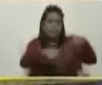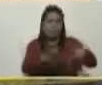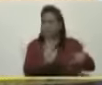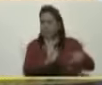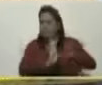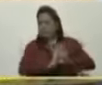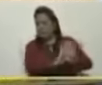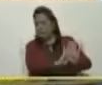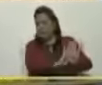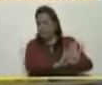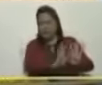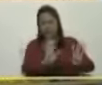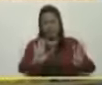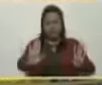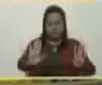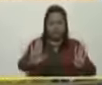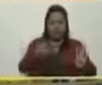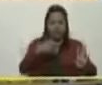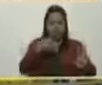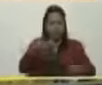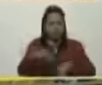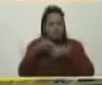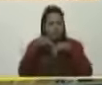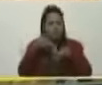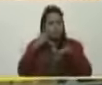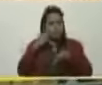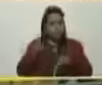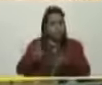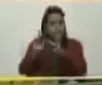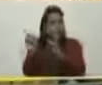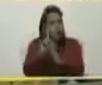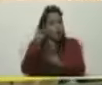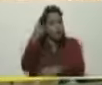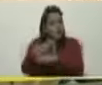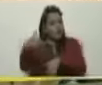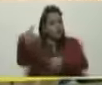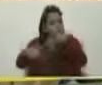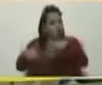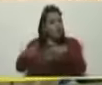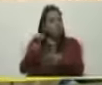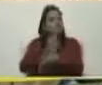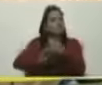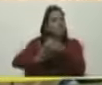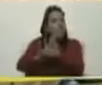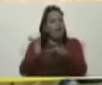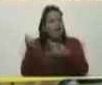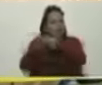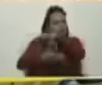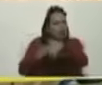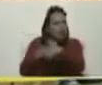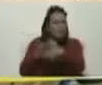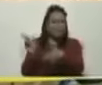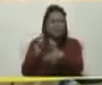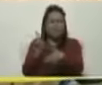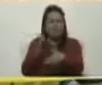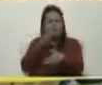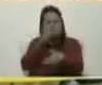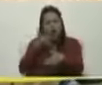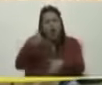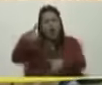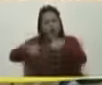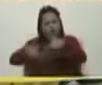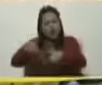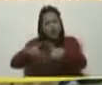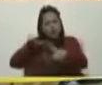yo siempre marqué el camino, que las vías para dirimir las diferencias políticas y lograr los puntos